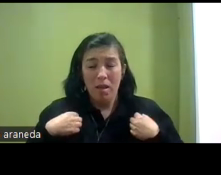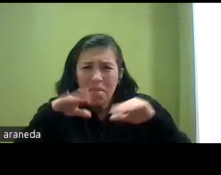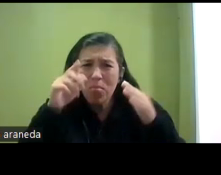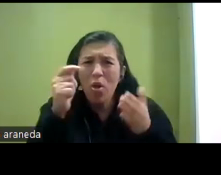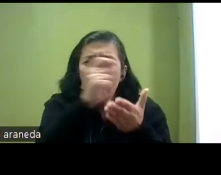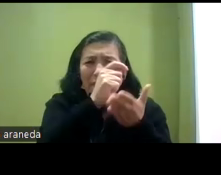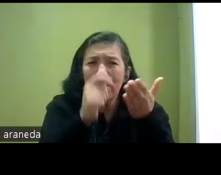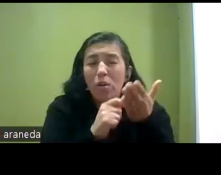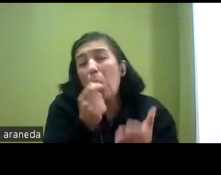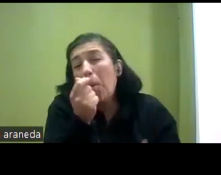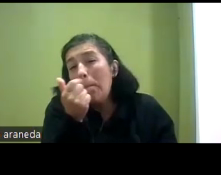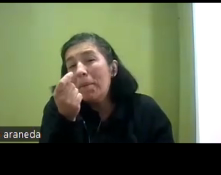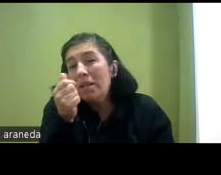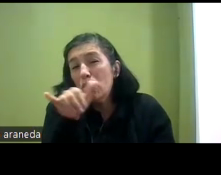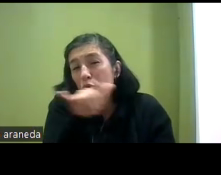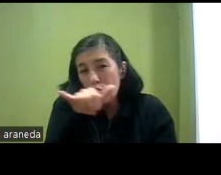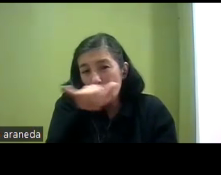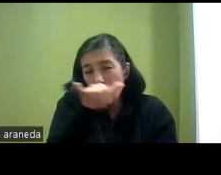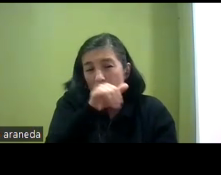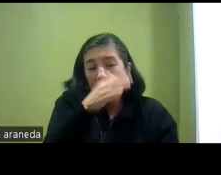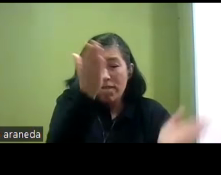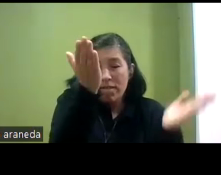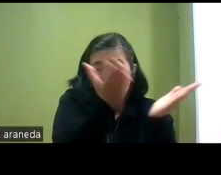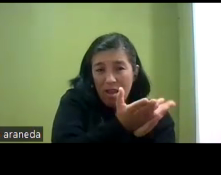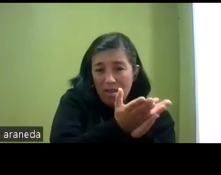muy semejantes.